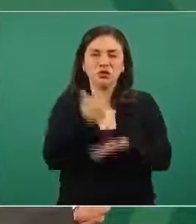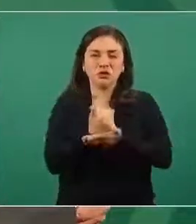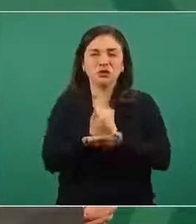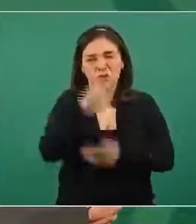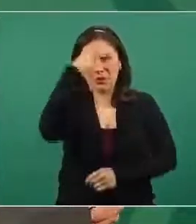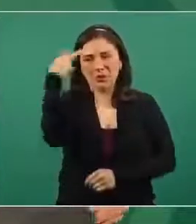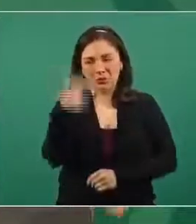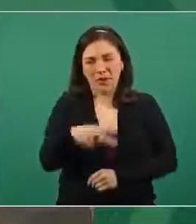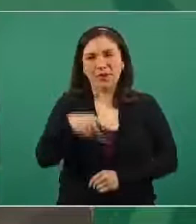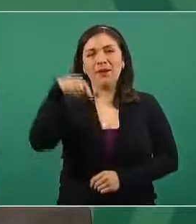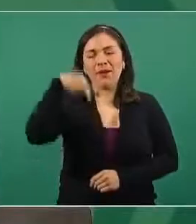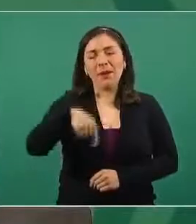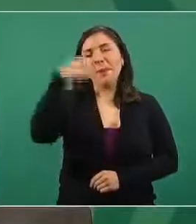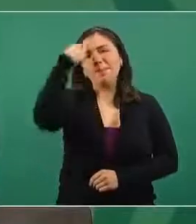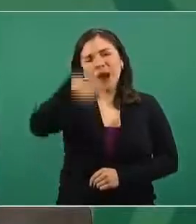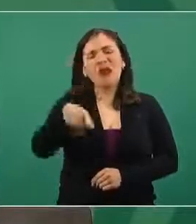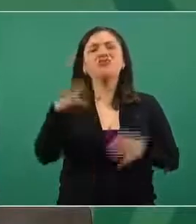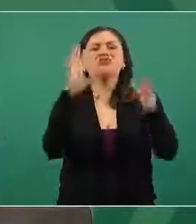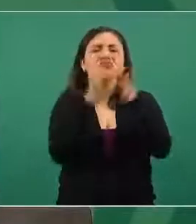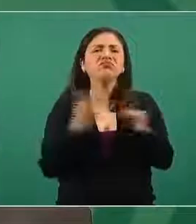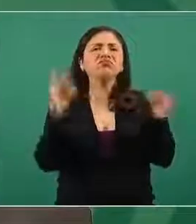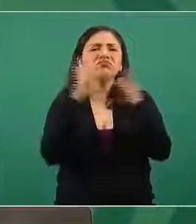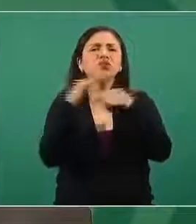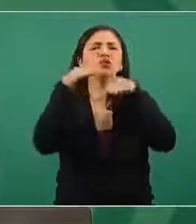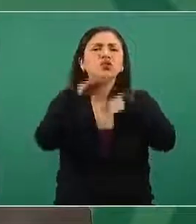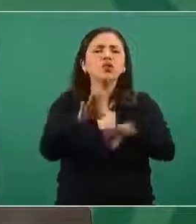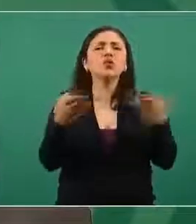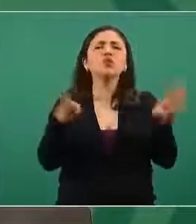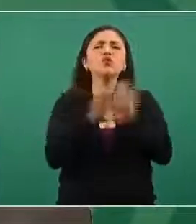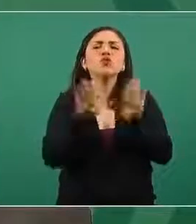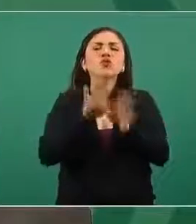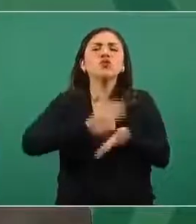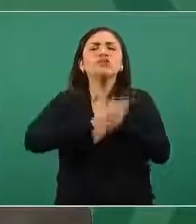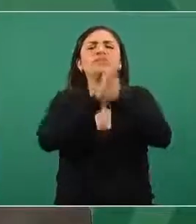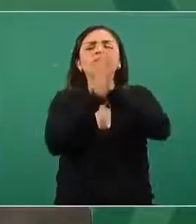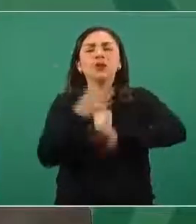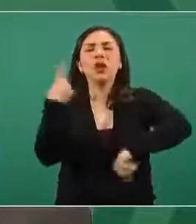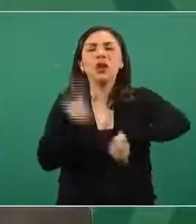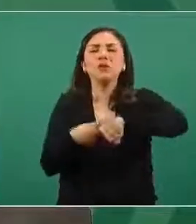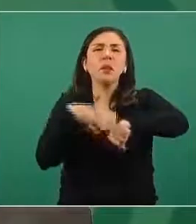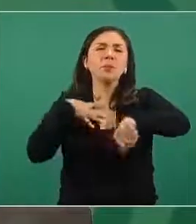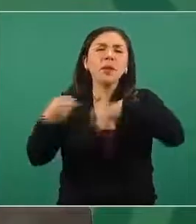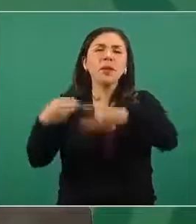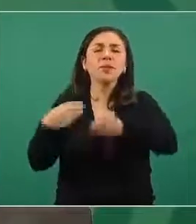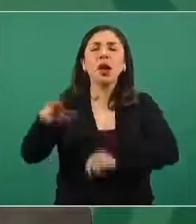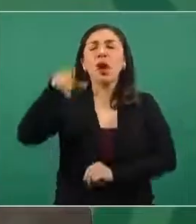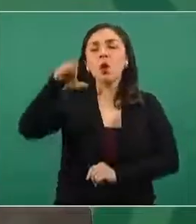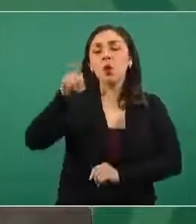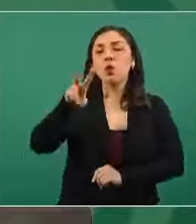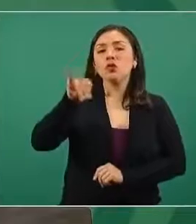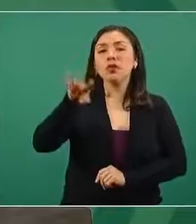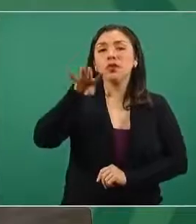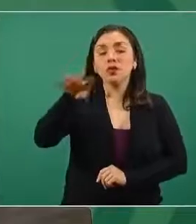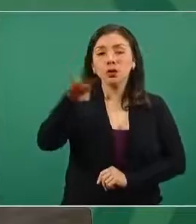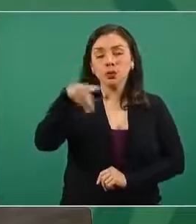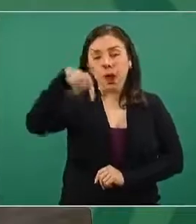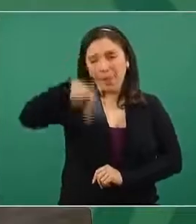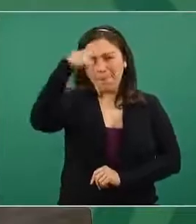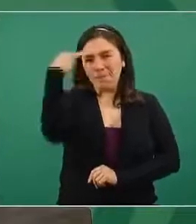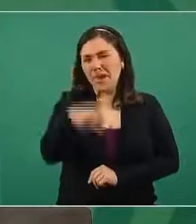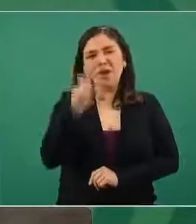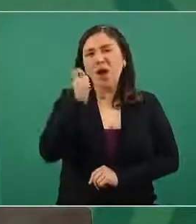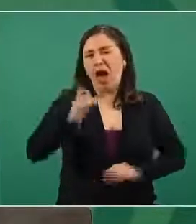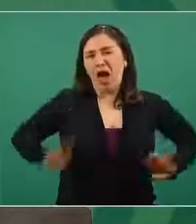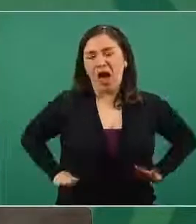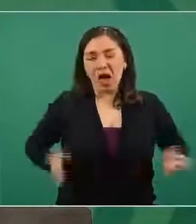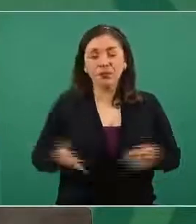Ciudad de México en vivo en relación a el comportamiento y la evolución de la epidemia de COVID-19 en México. Y